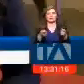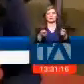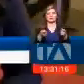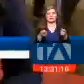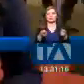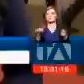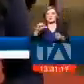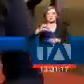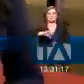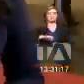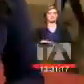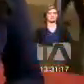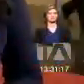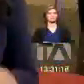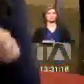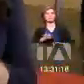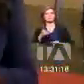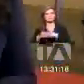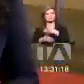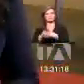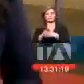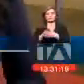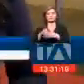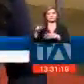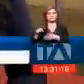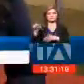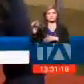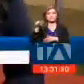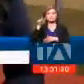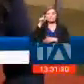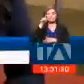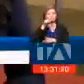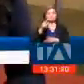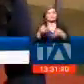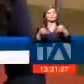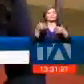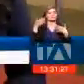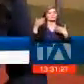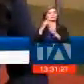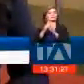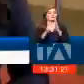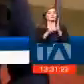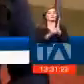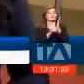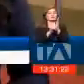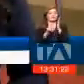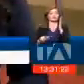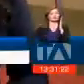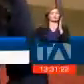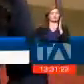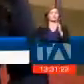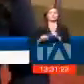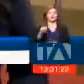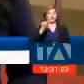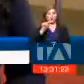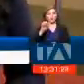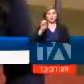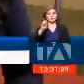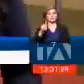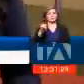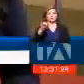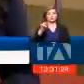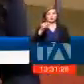totalmente incorrecta. Otro proceso de fiscalización que tiene luz verde de aquí en la Asamblea es el juicio político en contra de la ministra de Salud, Verónica Espinosa,